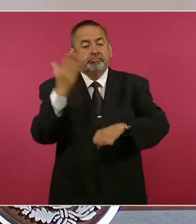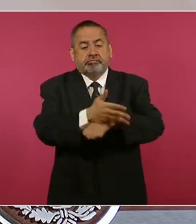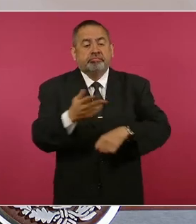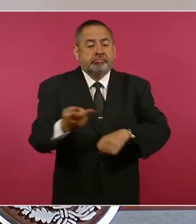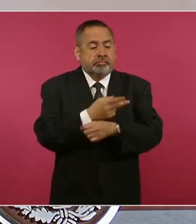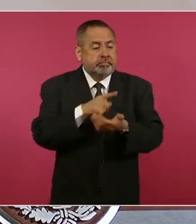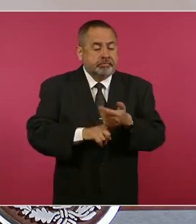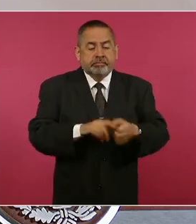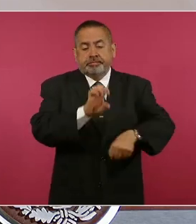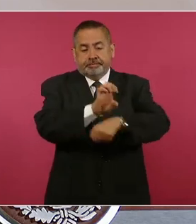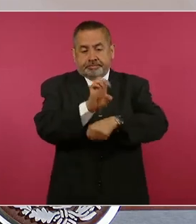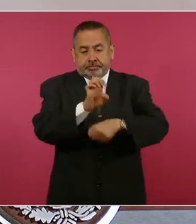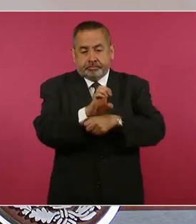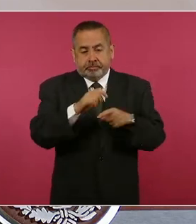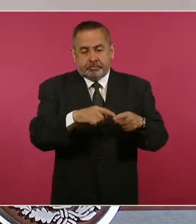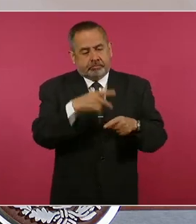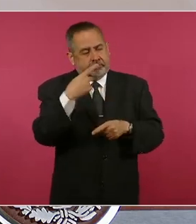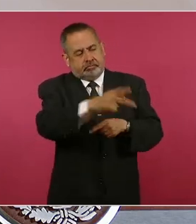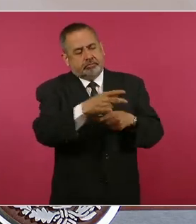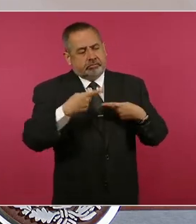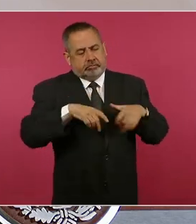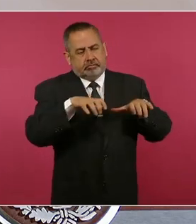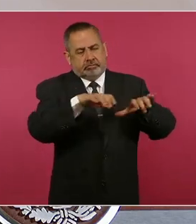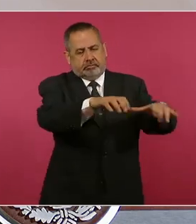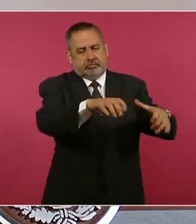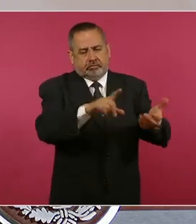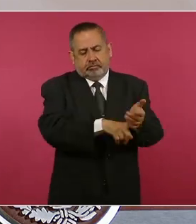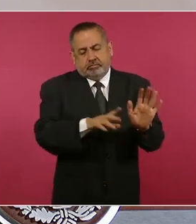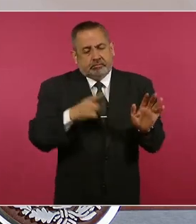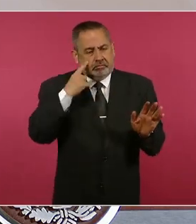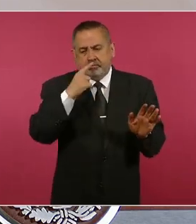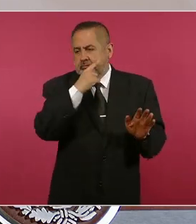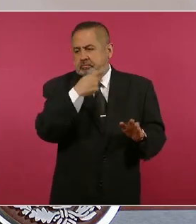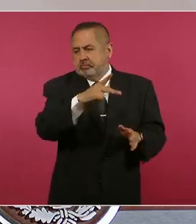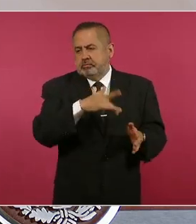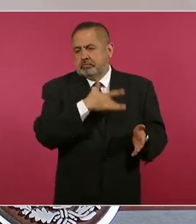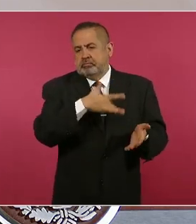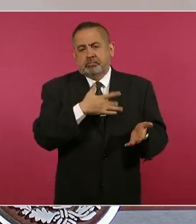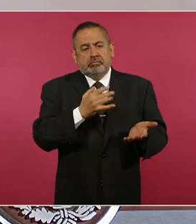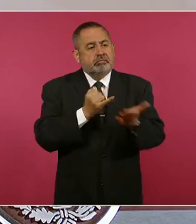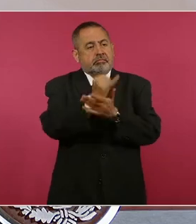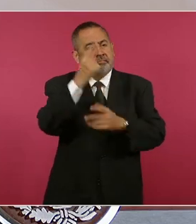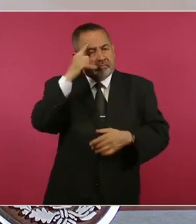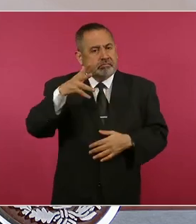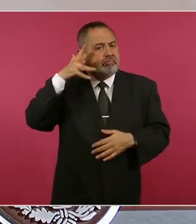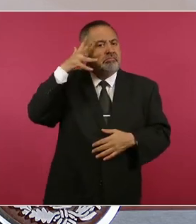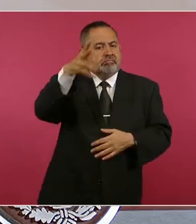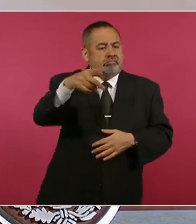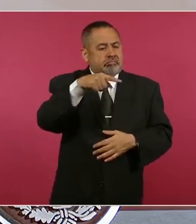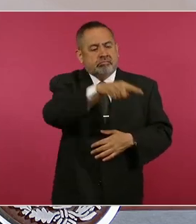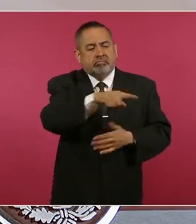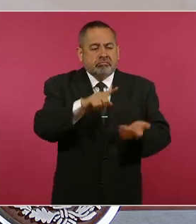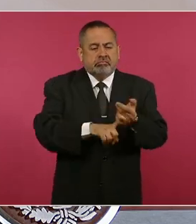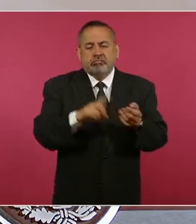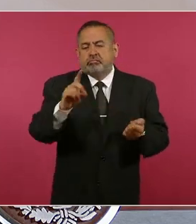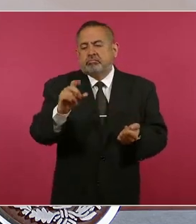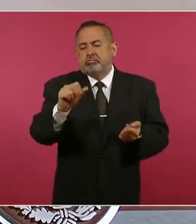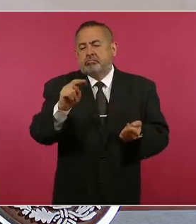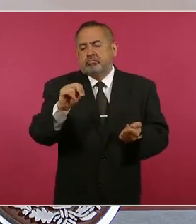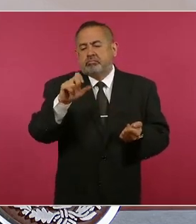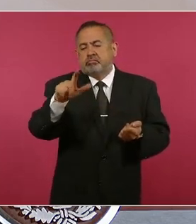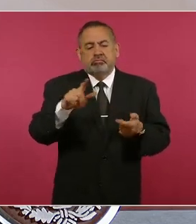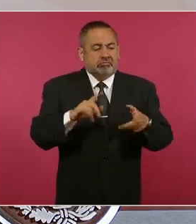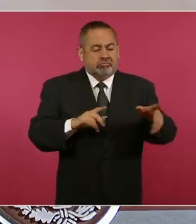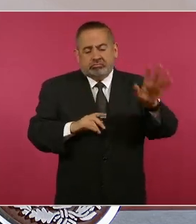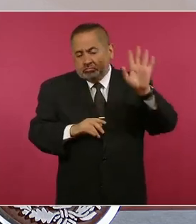población de Ecuador tendrá su propio pueblo, tendrá que definir cuál es el futuro político de Noboa internamente, pero nosotros por